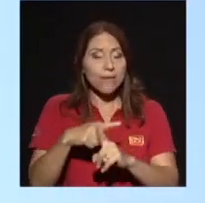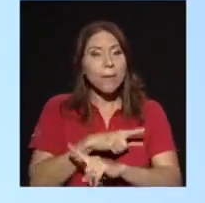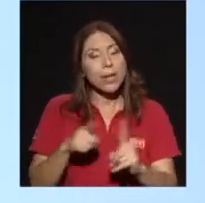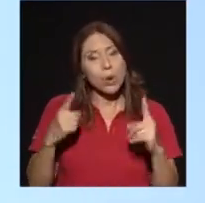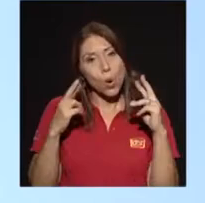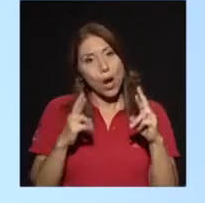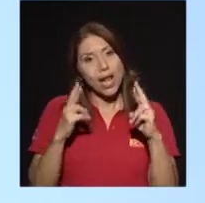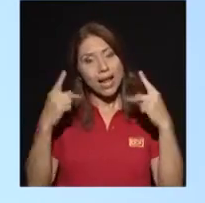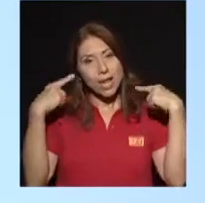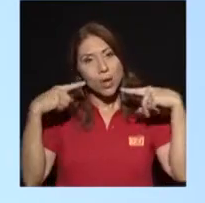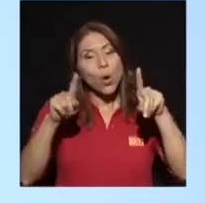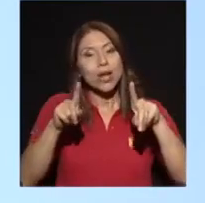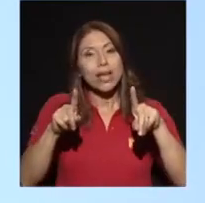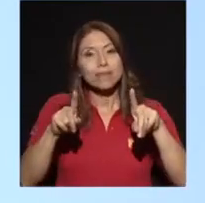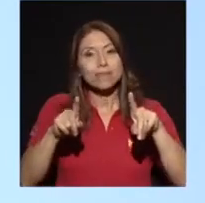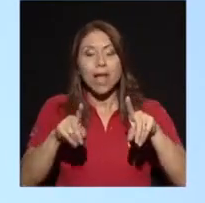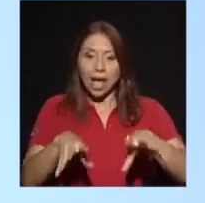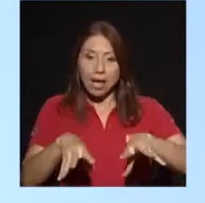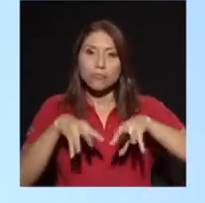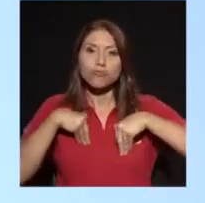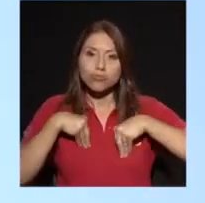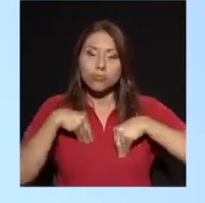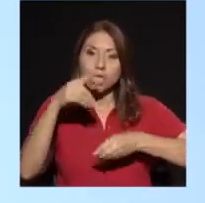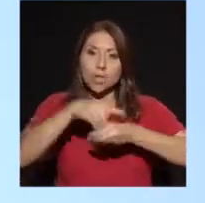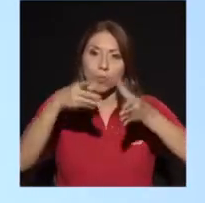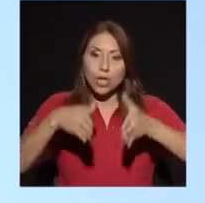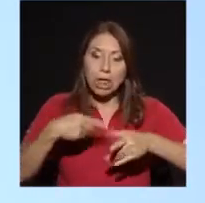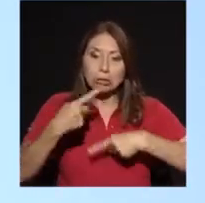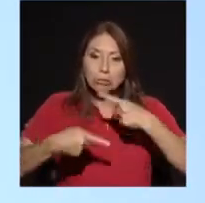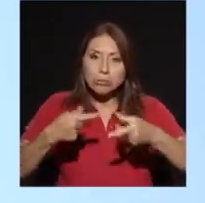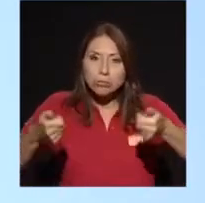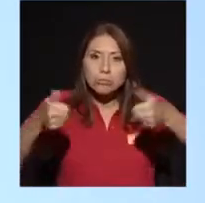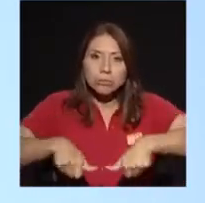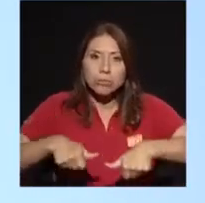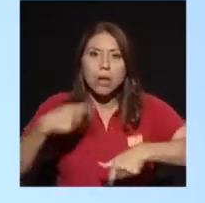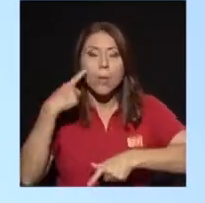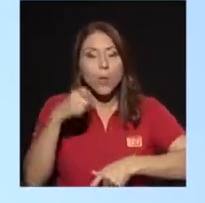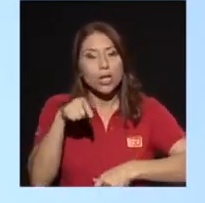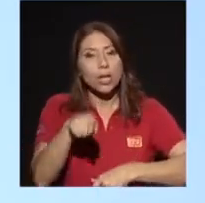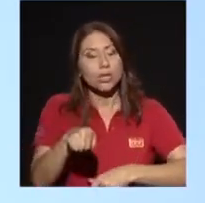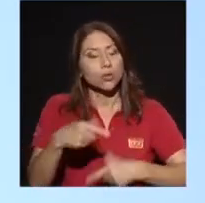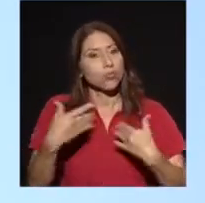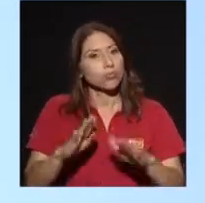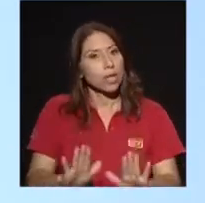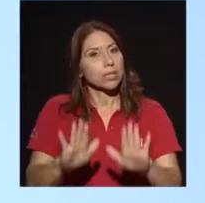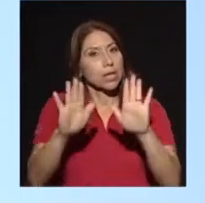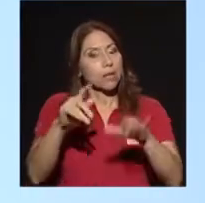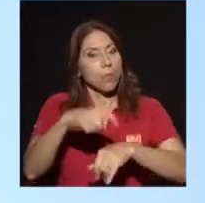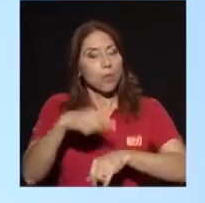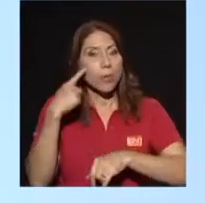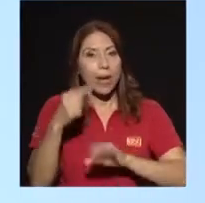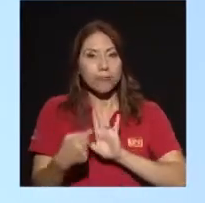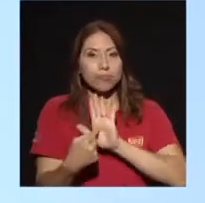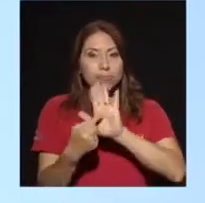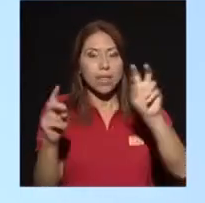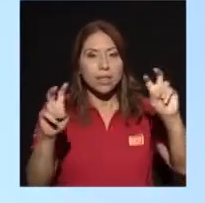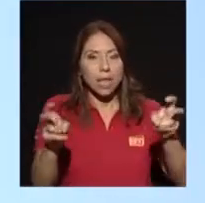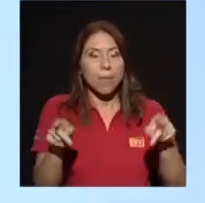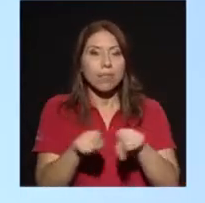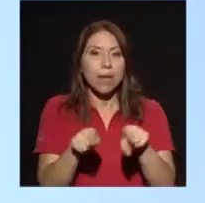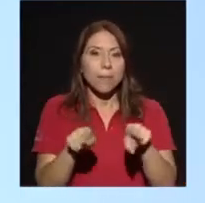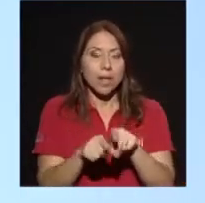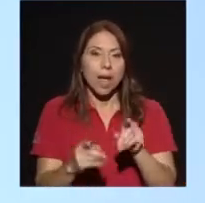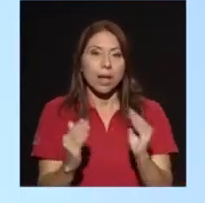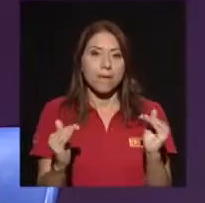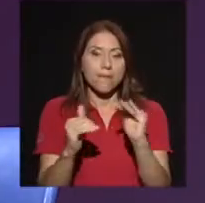logren acoger los diputados y diputadas y que se apruebe en algún momento, porque sería un gran paso para empezar a visibilizar el tema también en la parte